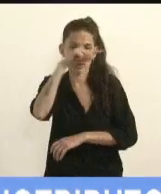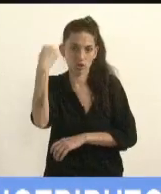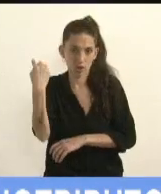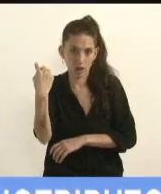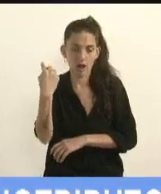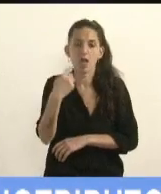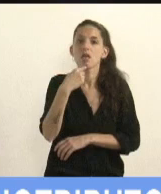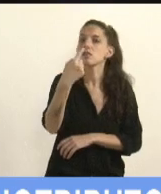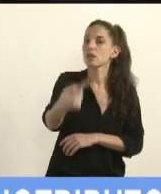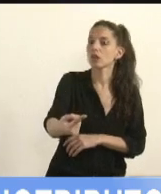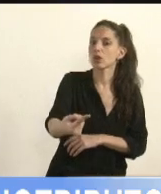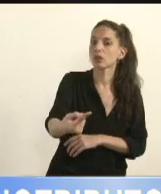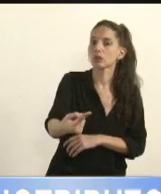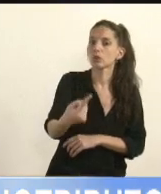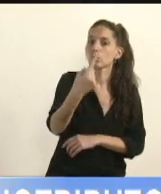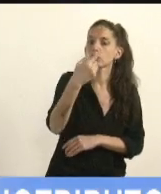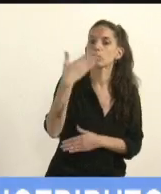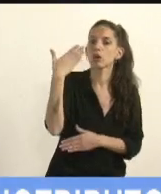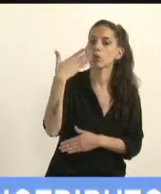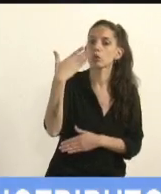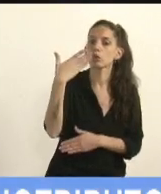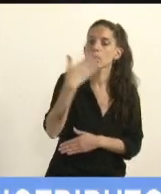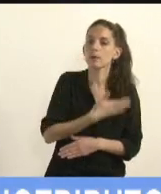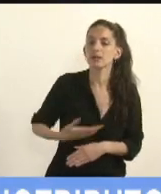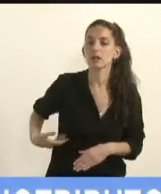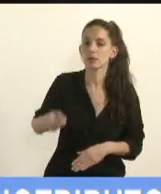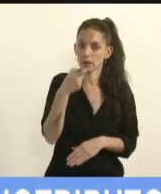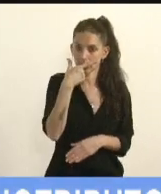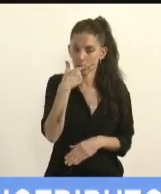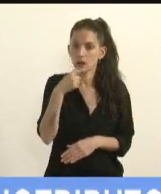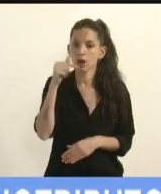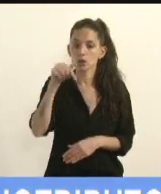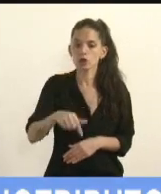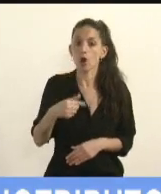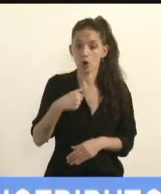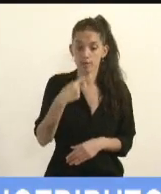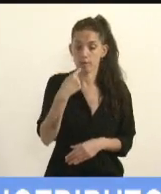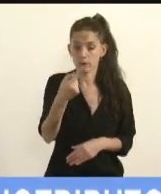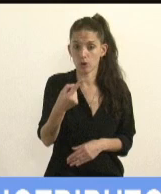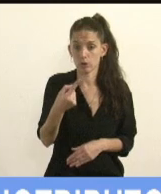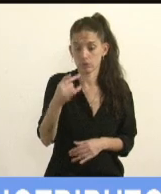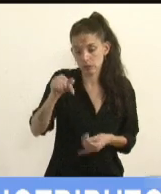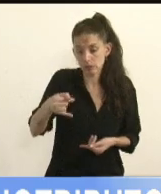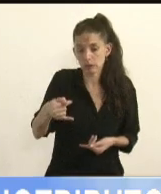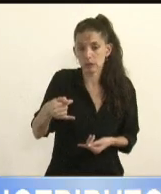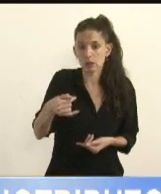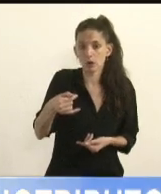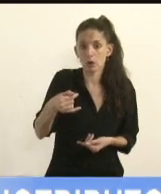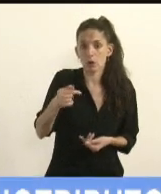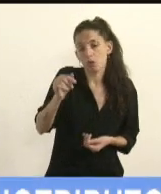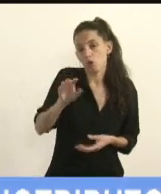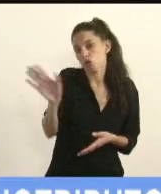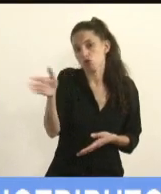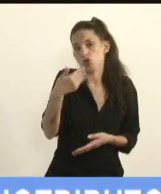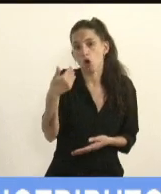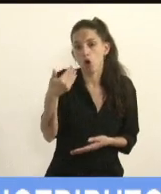Dijo en un discurso del presidente Macri, que lo nombro yo ahora, pero bueno, lo nombro una vez más de todo